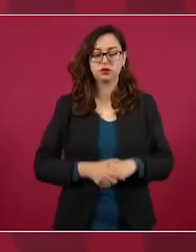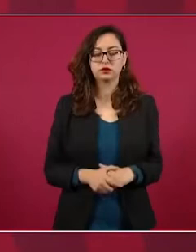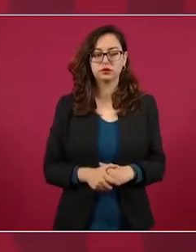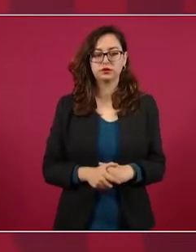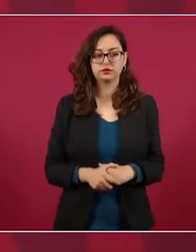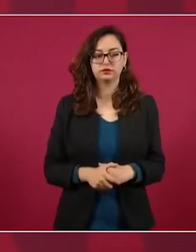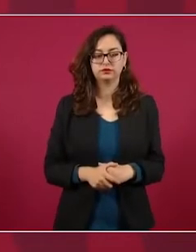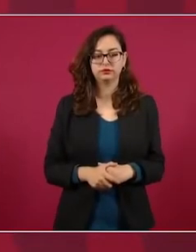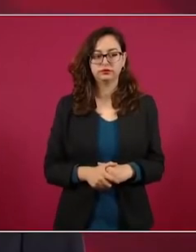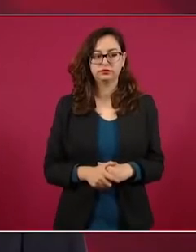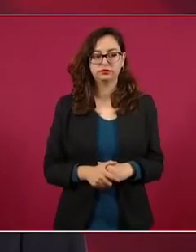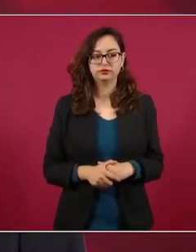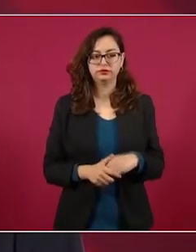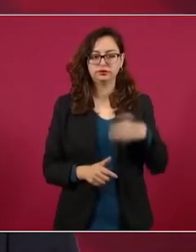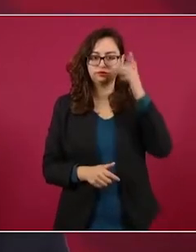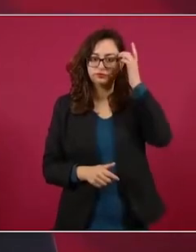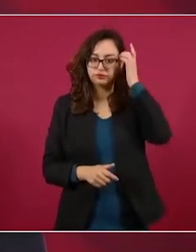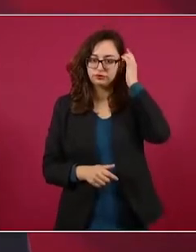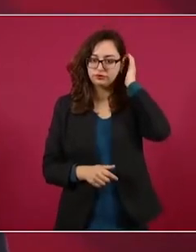y